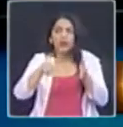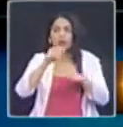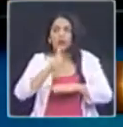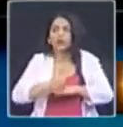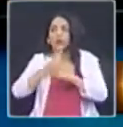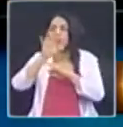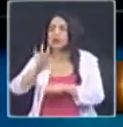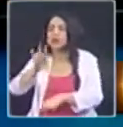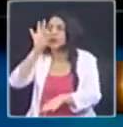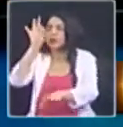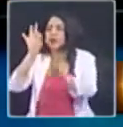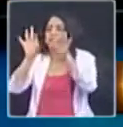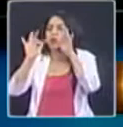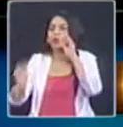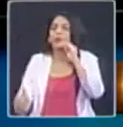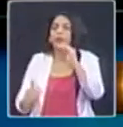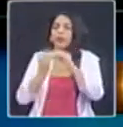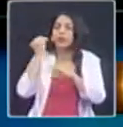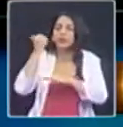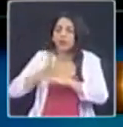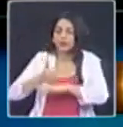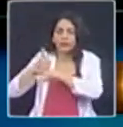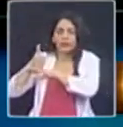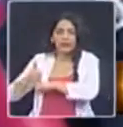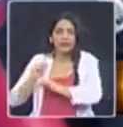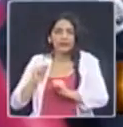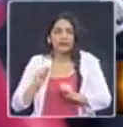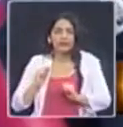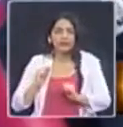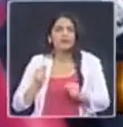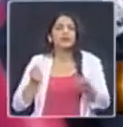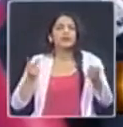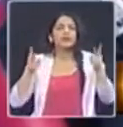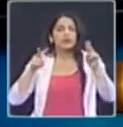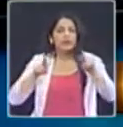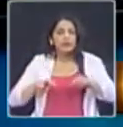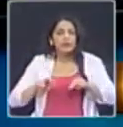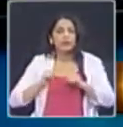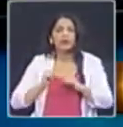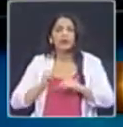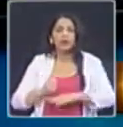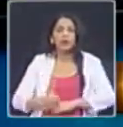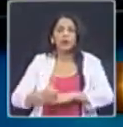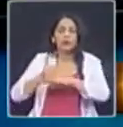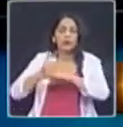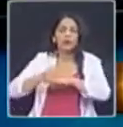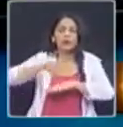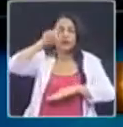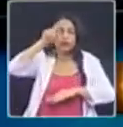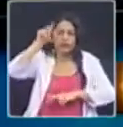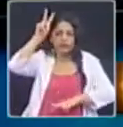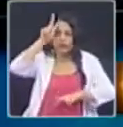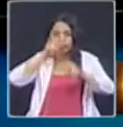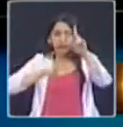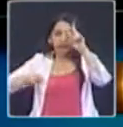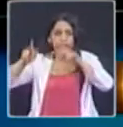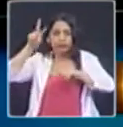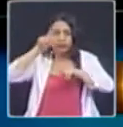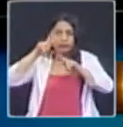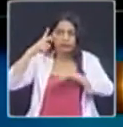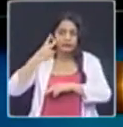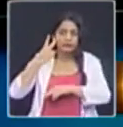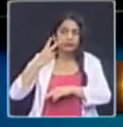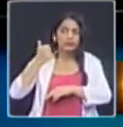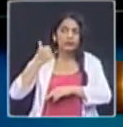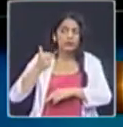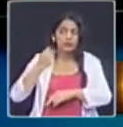mayoría y además que se permite examinar a las de las autoridades que sean nombradas y en su día si es que